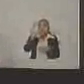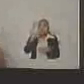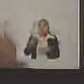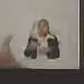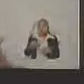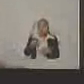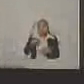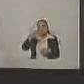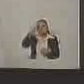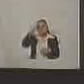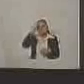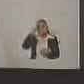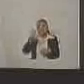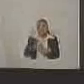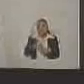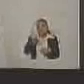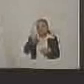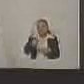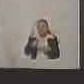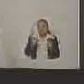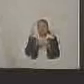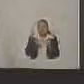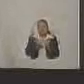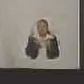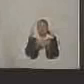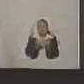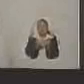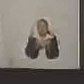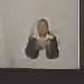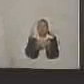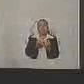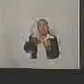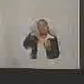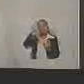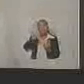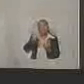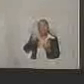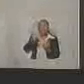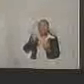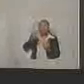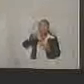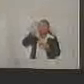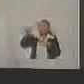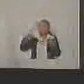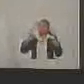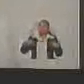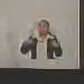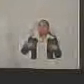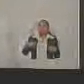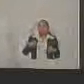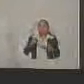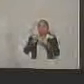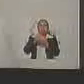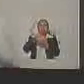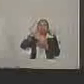este mismo recurso sería maravilloso si lo pudieran tener todas las familias de Benito